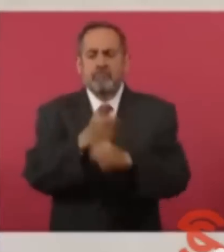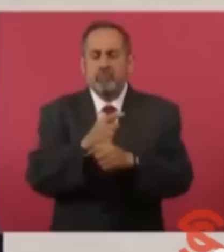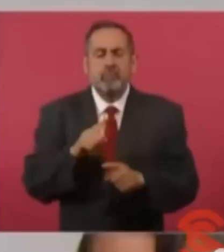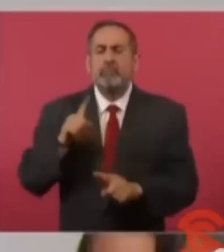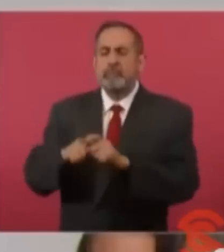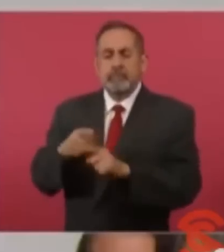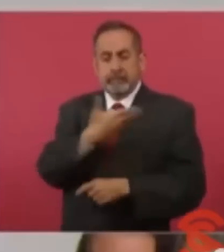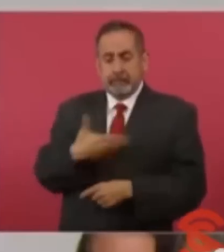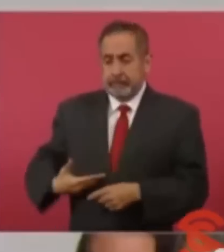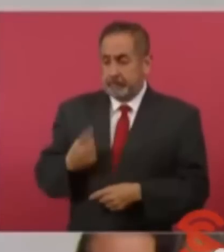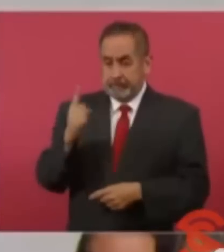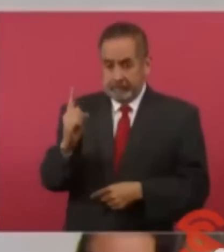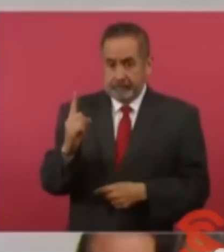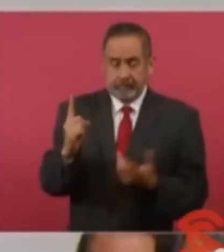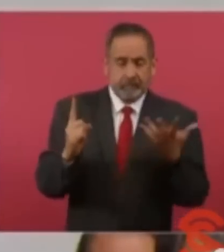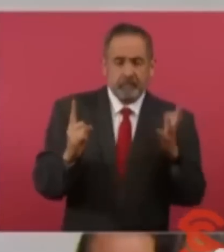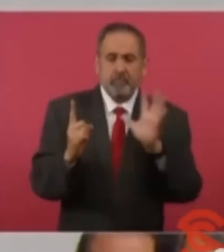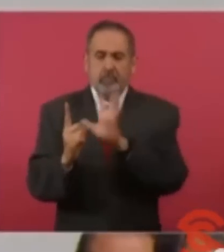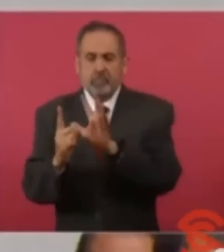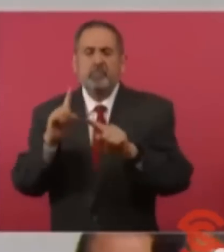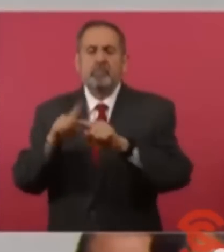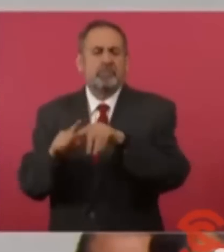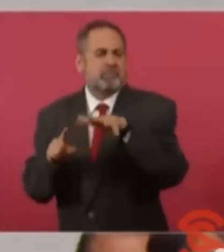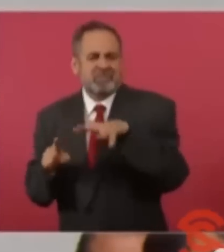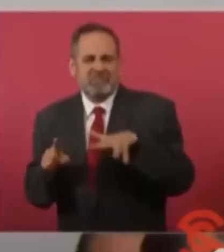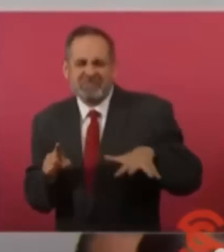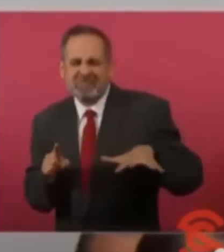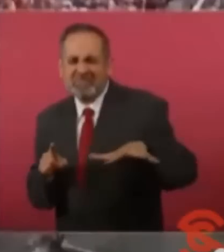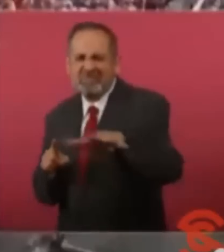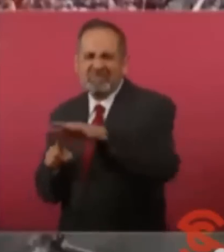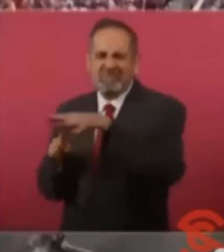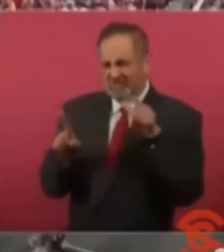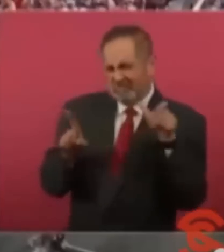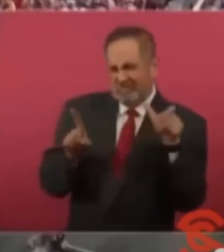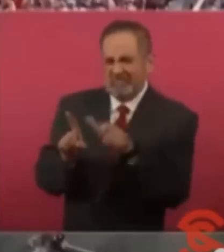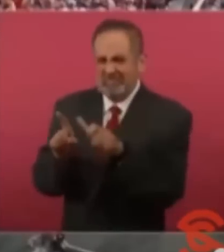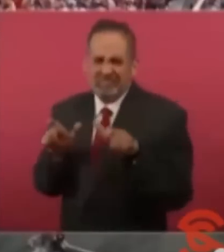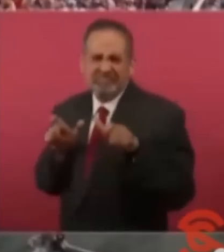presidente lo cuida el pueblo, lo cuida la gente.